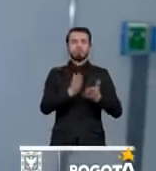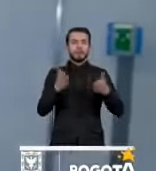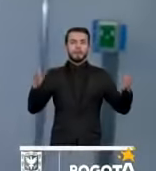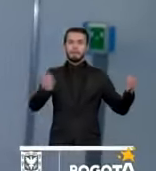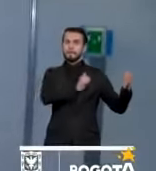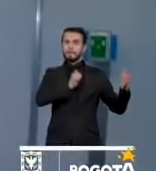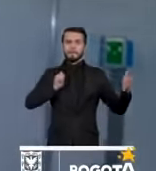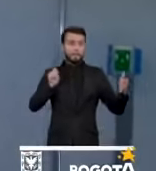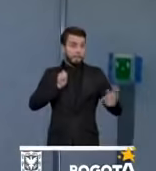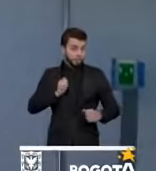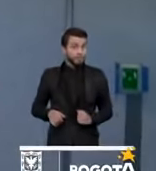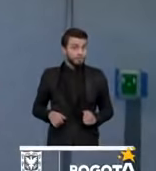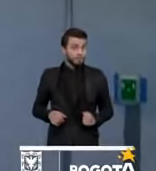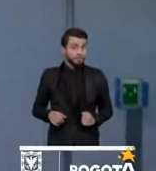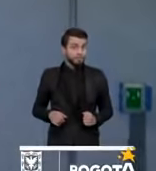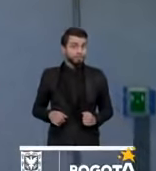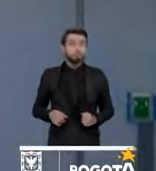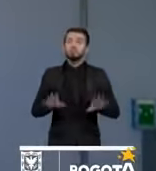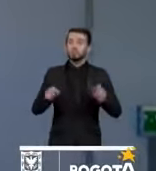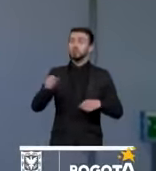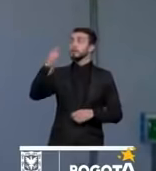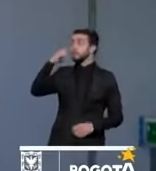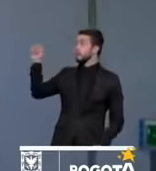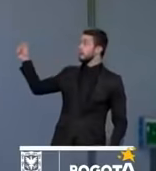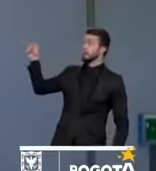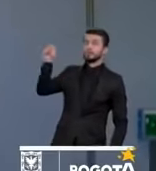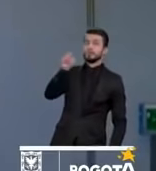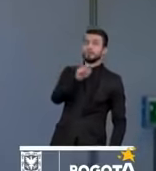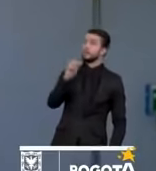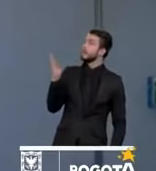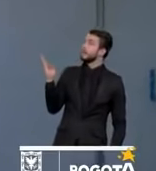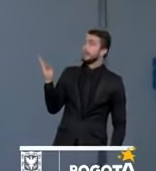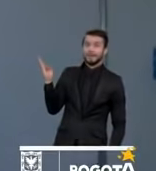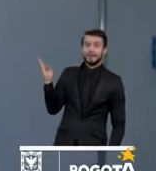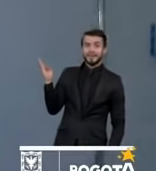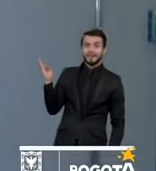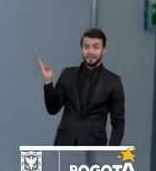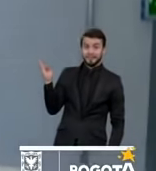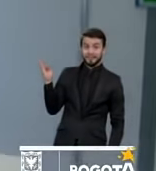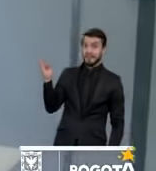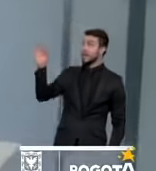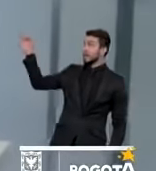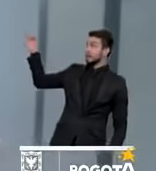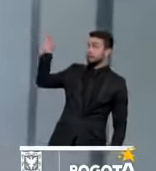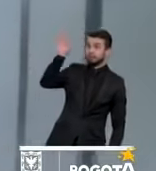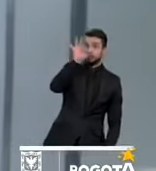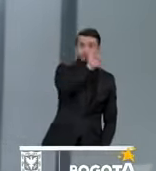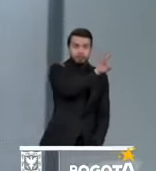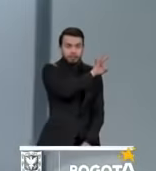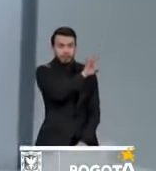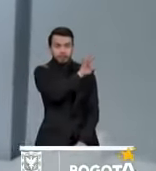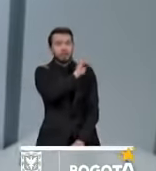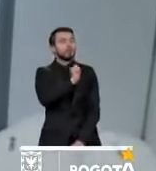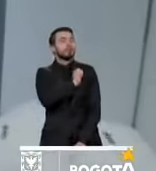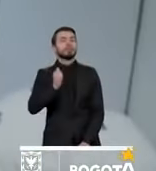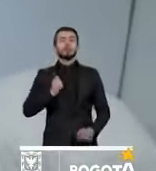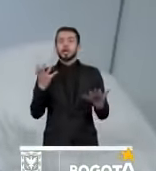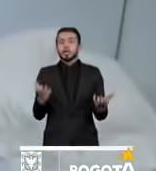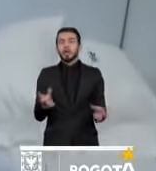El paciente podía en la noche dormir tranquilo. Esto se diferencia de otros hospitales de campaña que hoy están